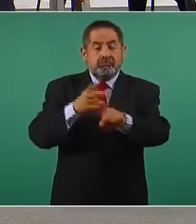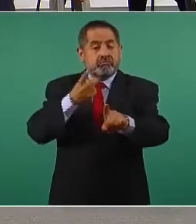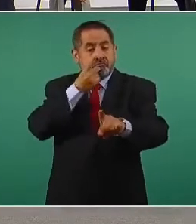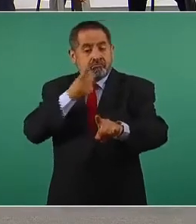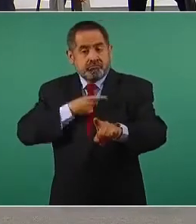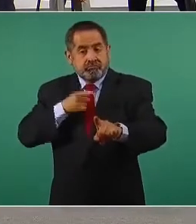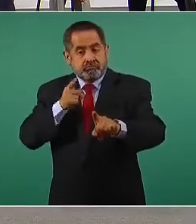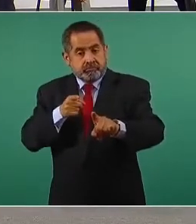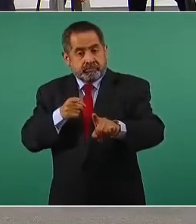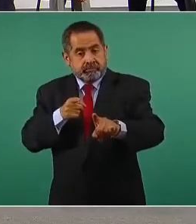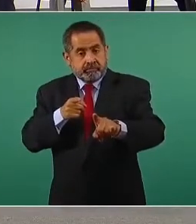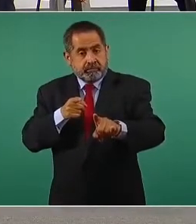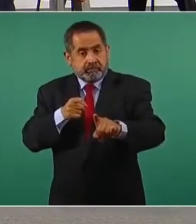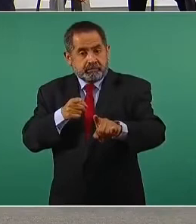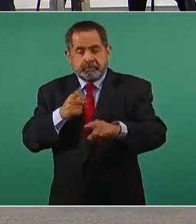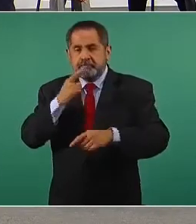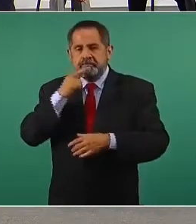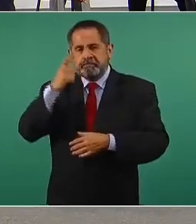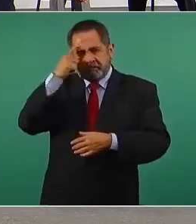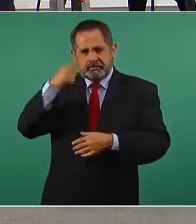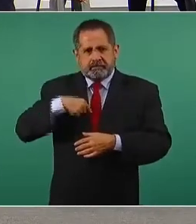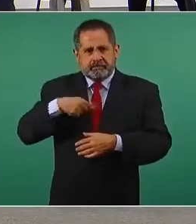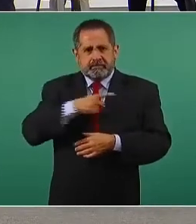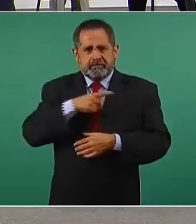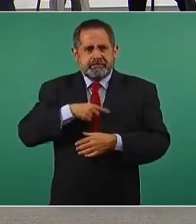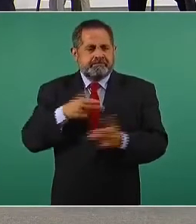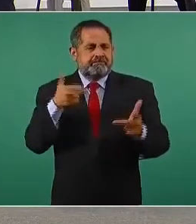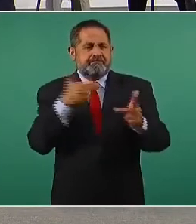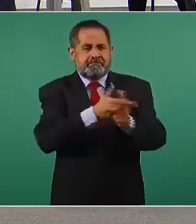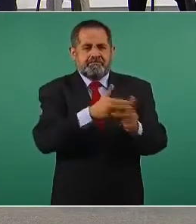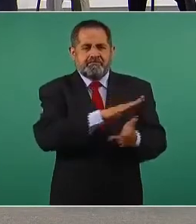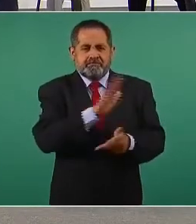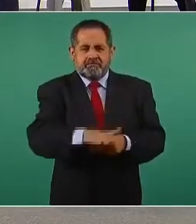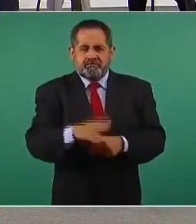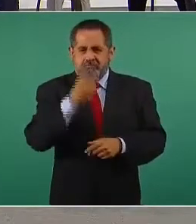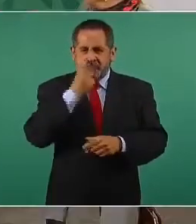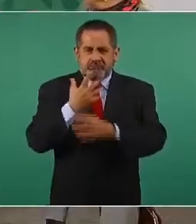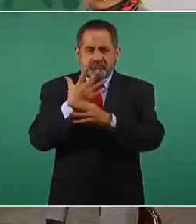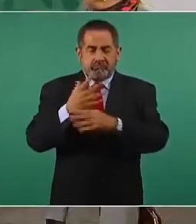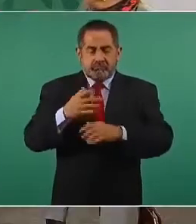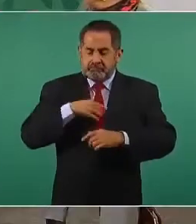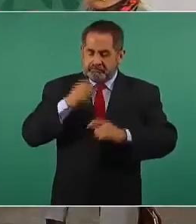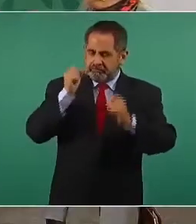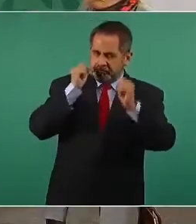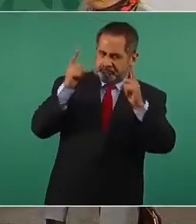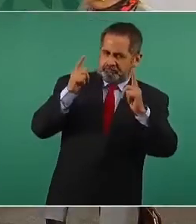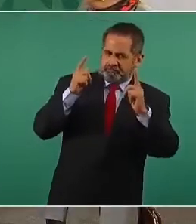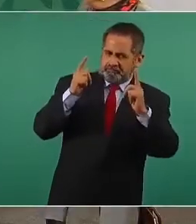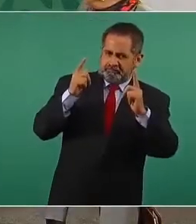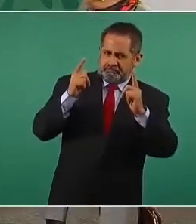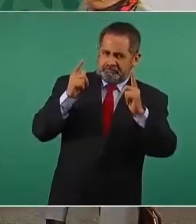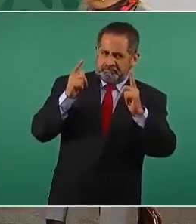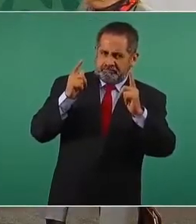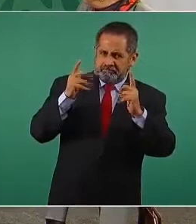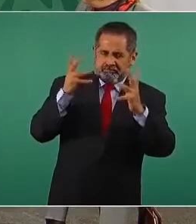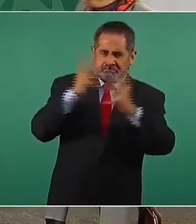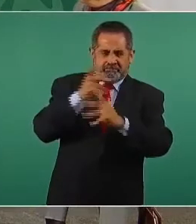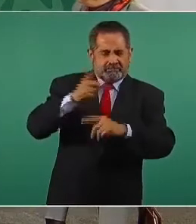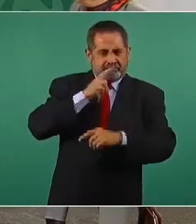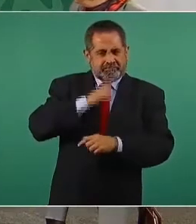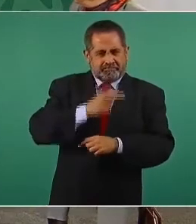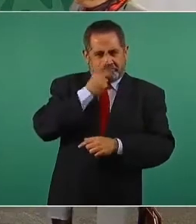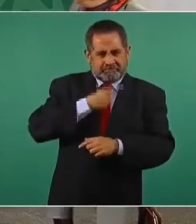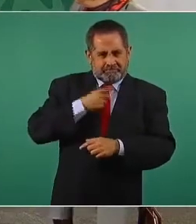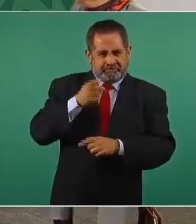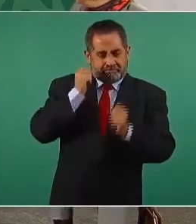que por ti mejor deberían ser asesinados. Entonces, me quedé impactado con tu respuesta.